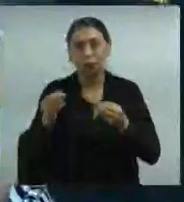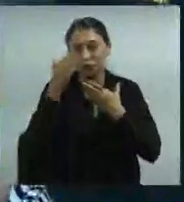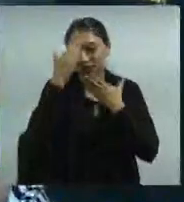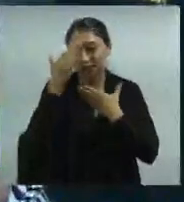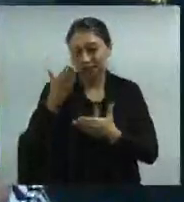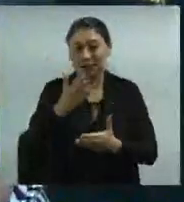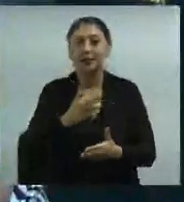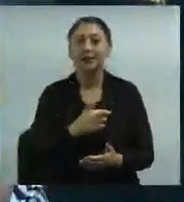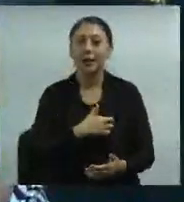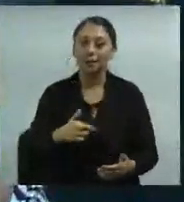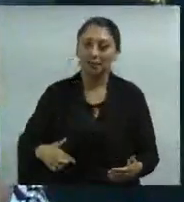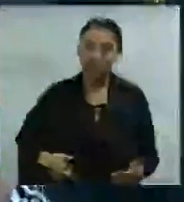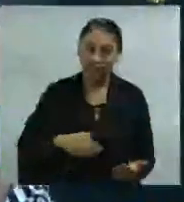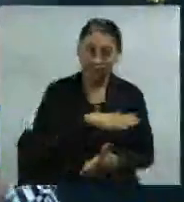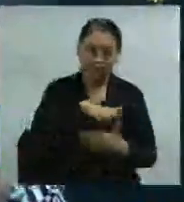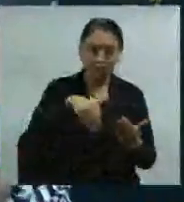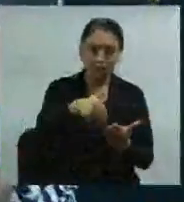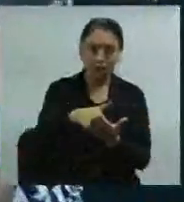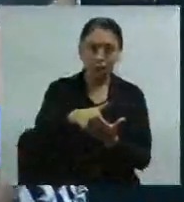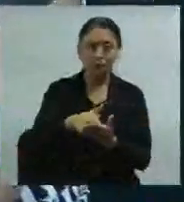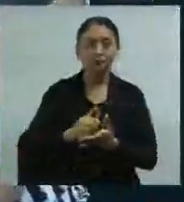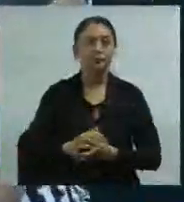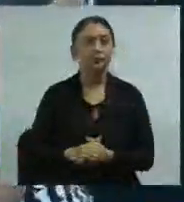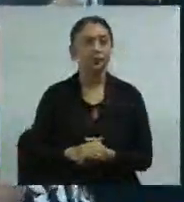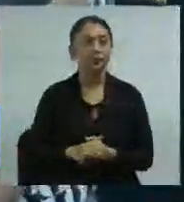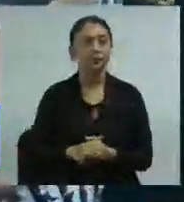señor presidente, honorables compañeros.